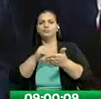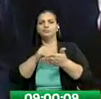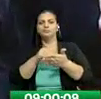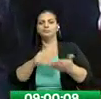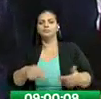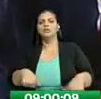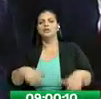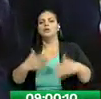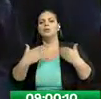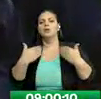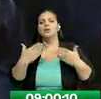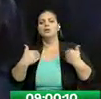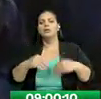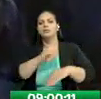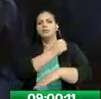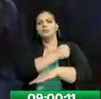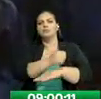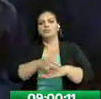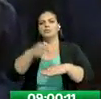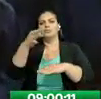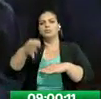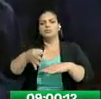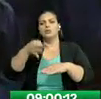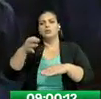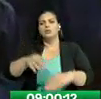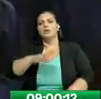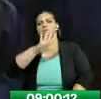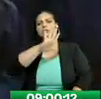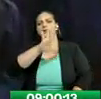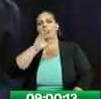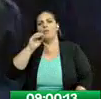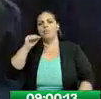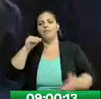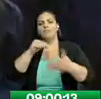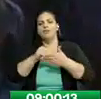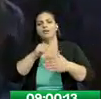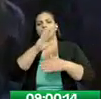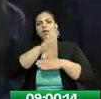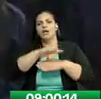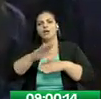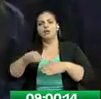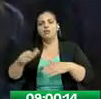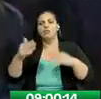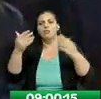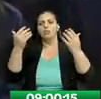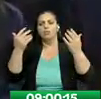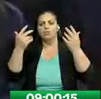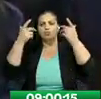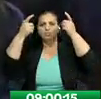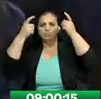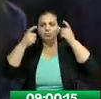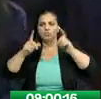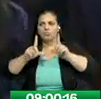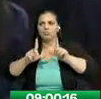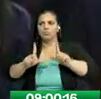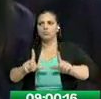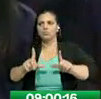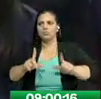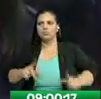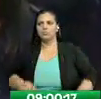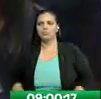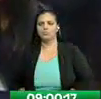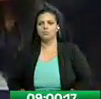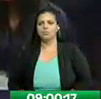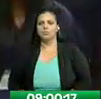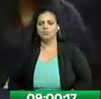y San Borondón, están realizando la misma ceremonia para incorporarse. Nosotros vamos a